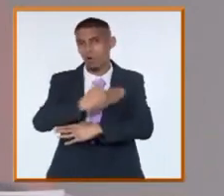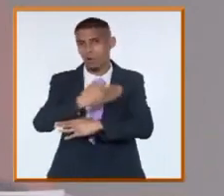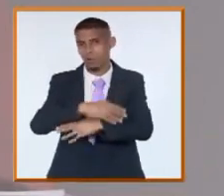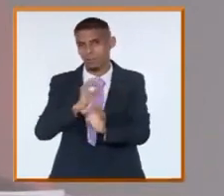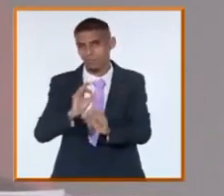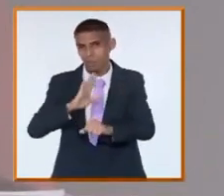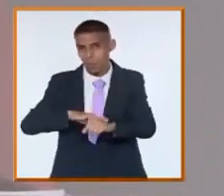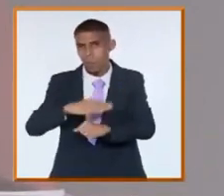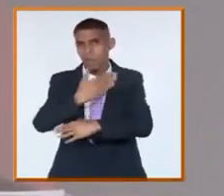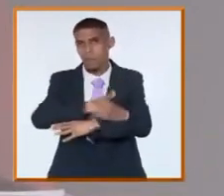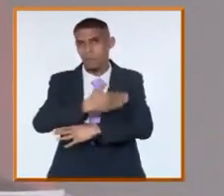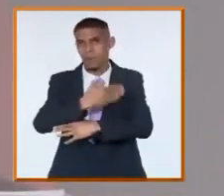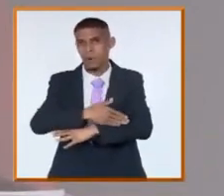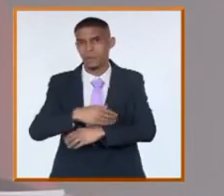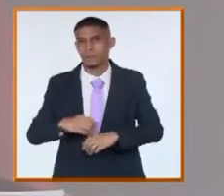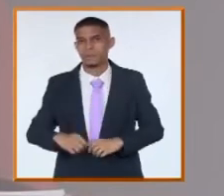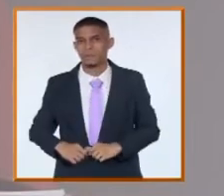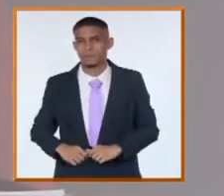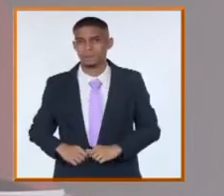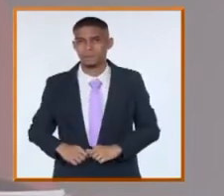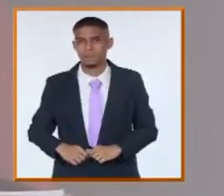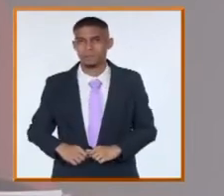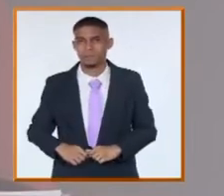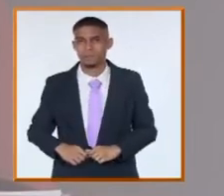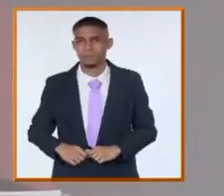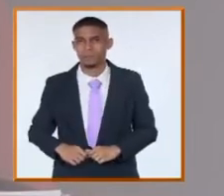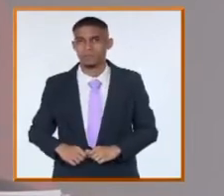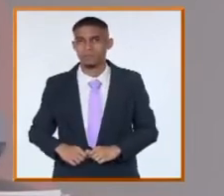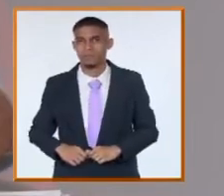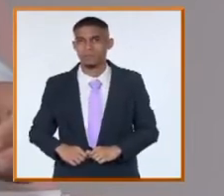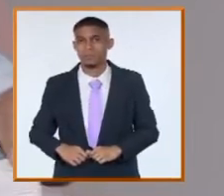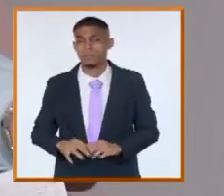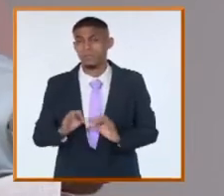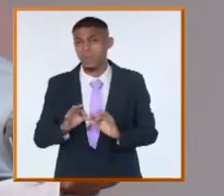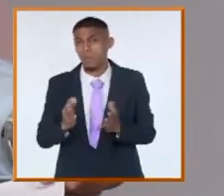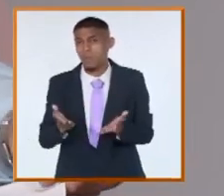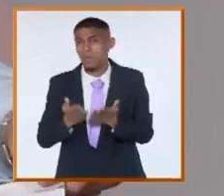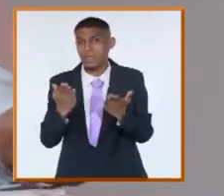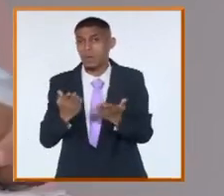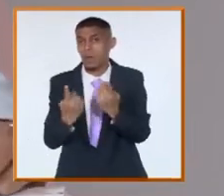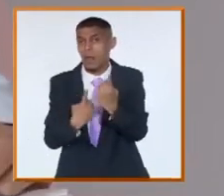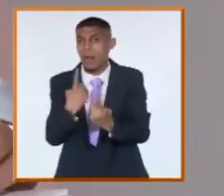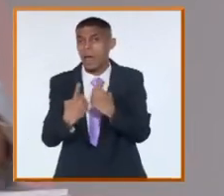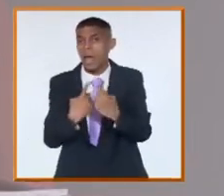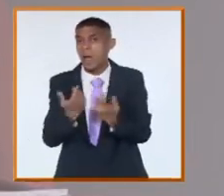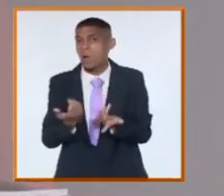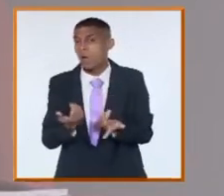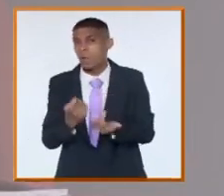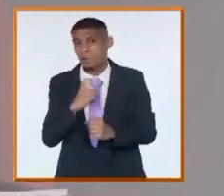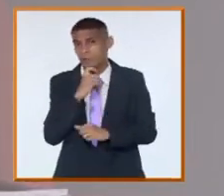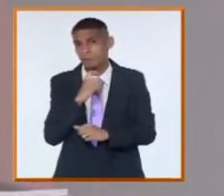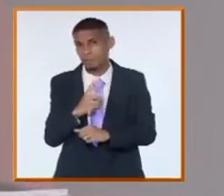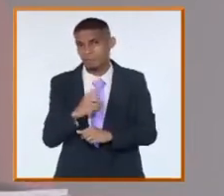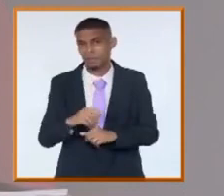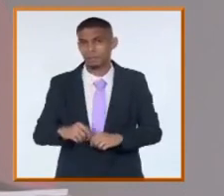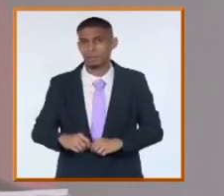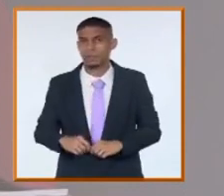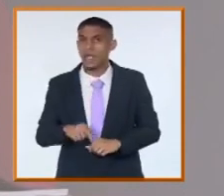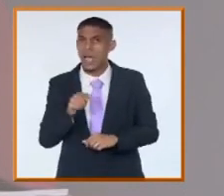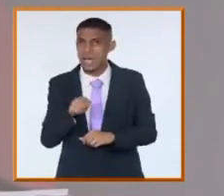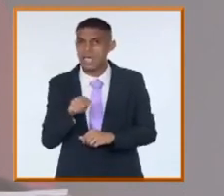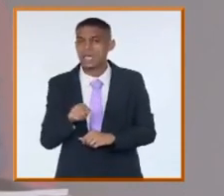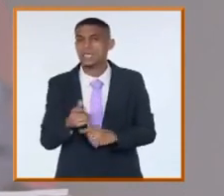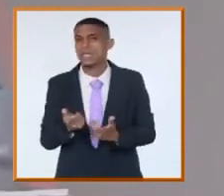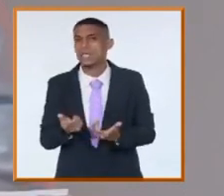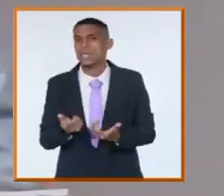accionar muy muy duro directo a la Revolución y a que pueda desarrollar desarrollarse Consecuentemente y ahí bueno está al principio